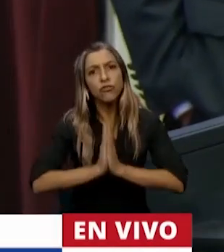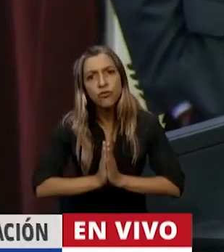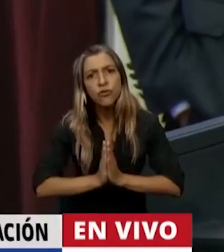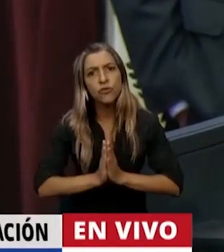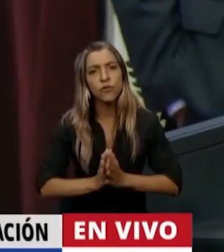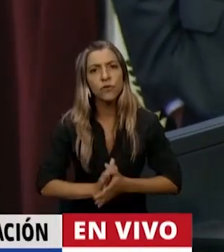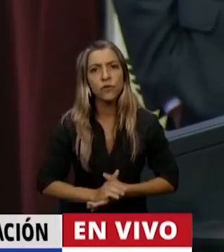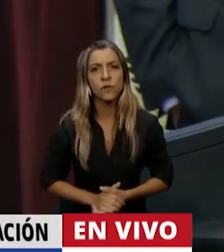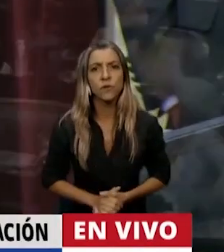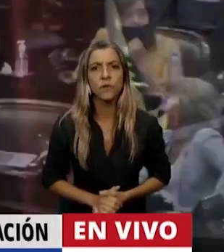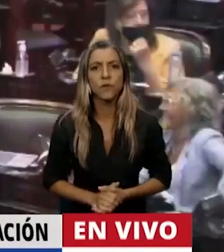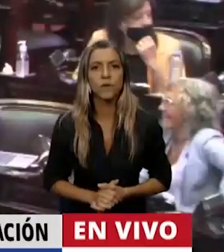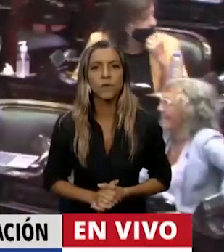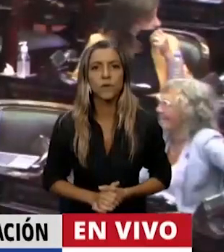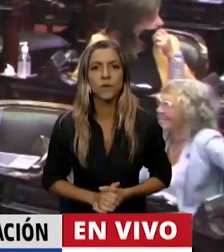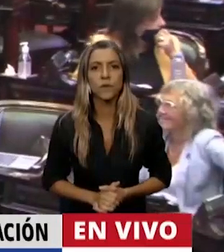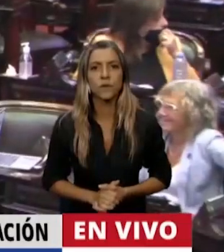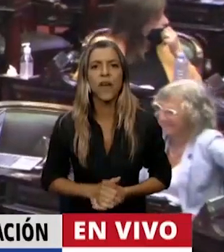por favor!